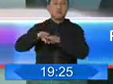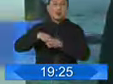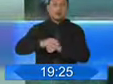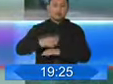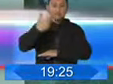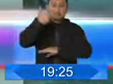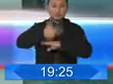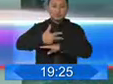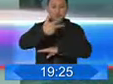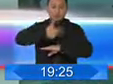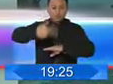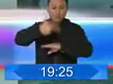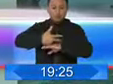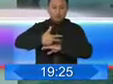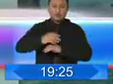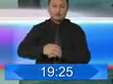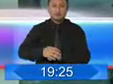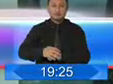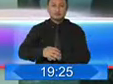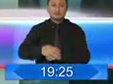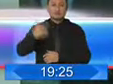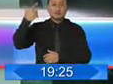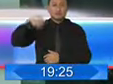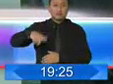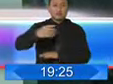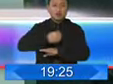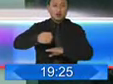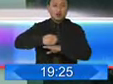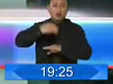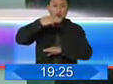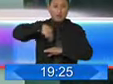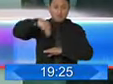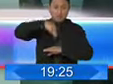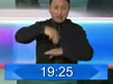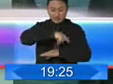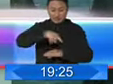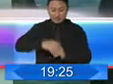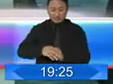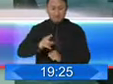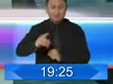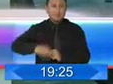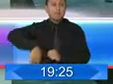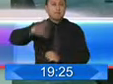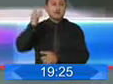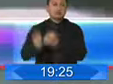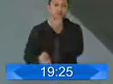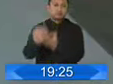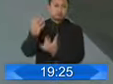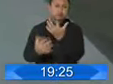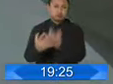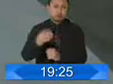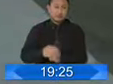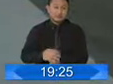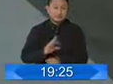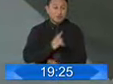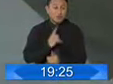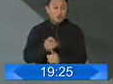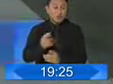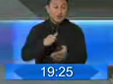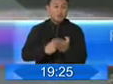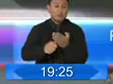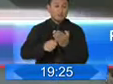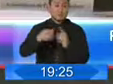Chimborazo, Cañar, Loja, El Oro, Manabí son las provincias donde más comúnmente se registran incendios forestales. Es por esto que el Ministerio de